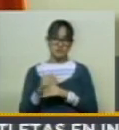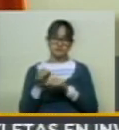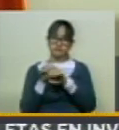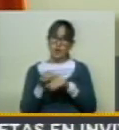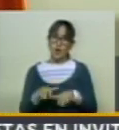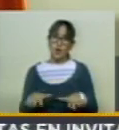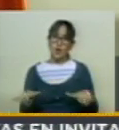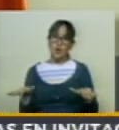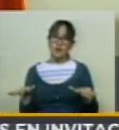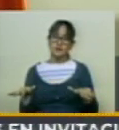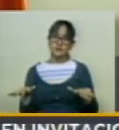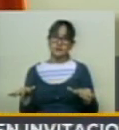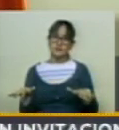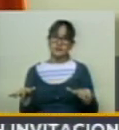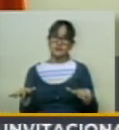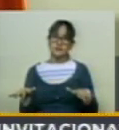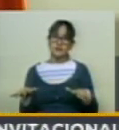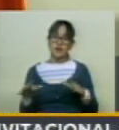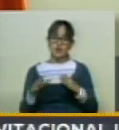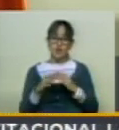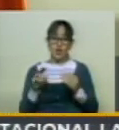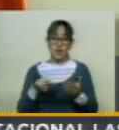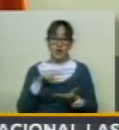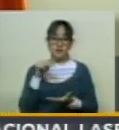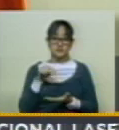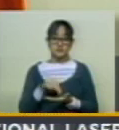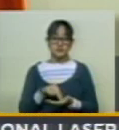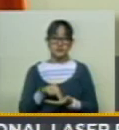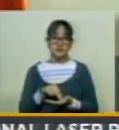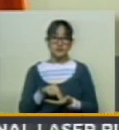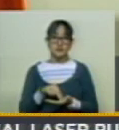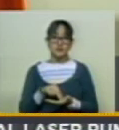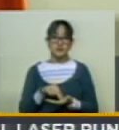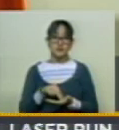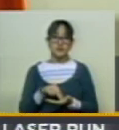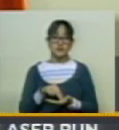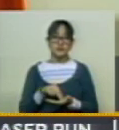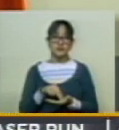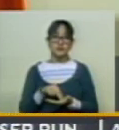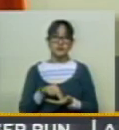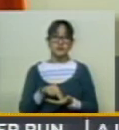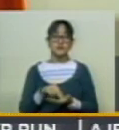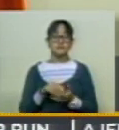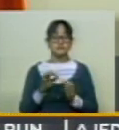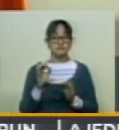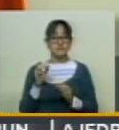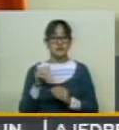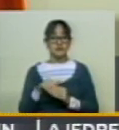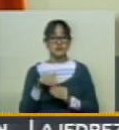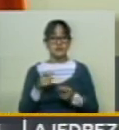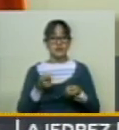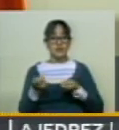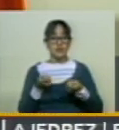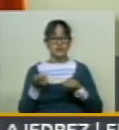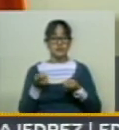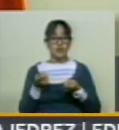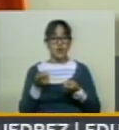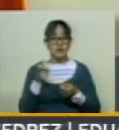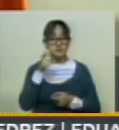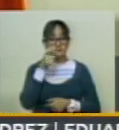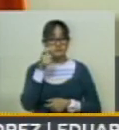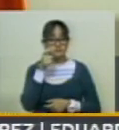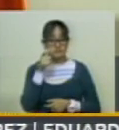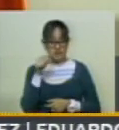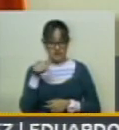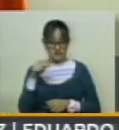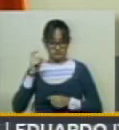desplegados durante toda la campaña en todo el territorio nacional los fiscales electorales que le hacen seguimiento en el terreno, en el